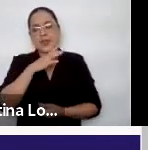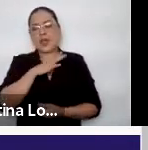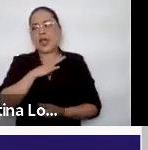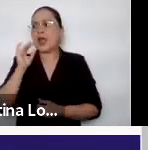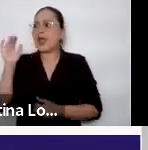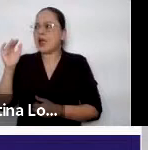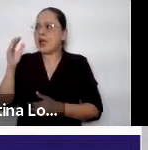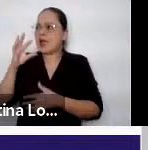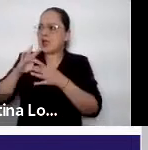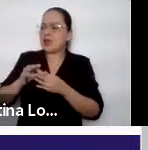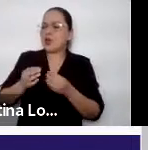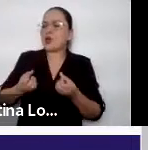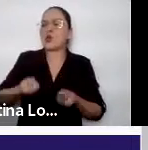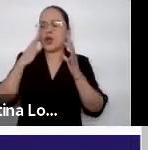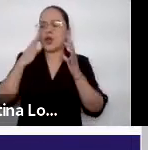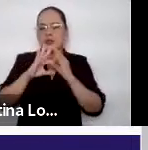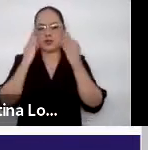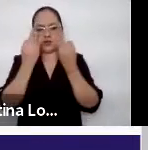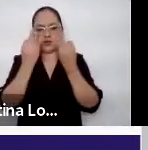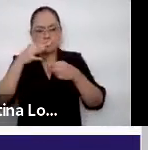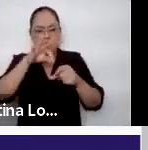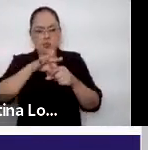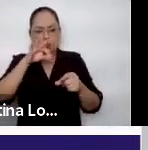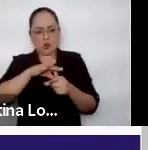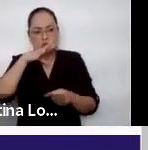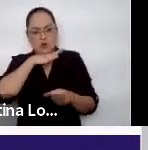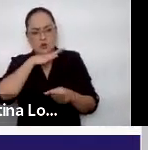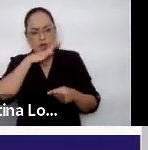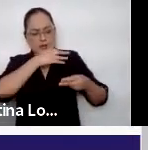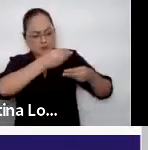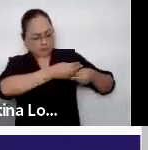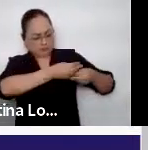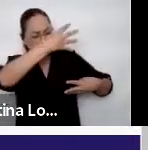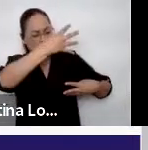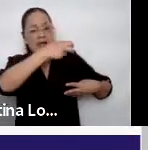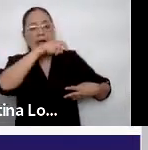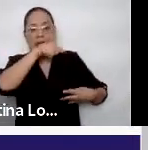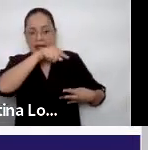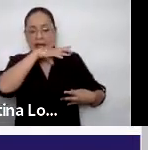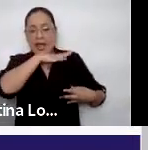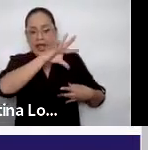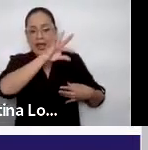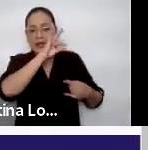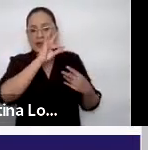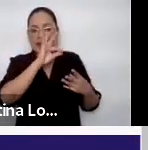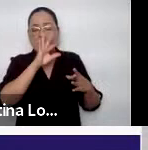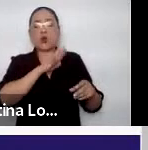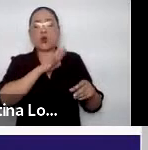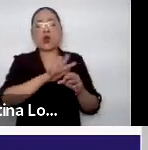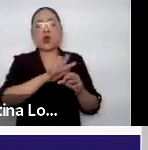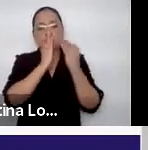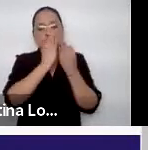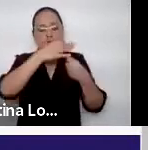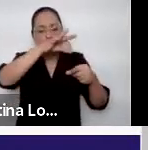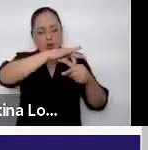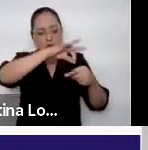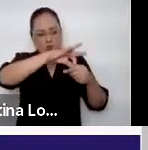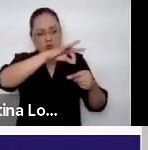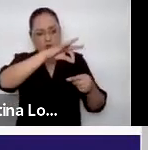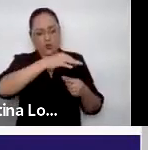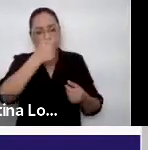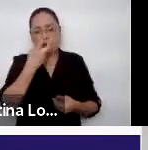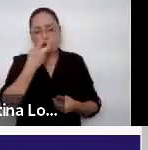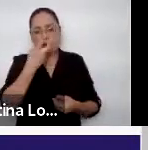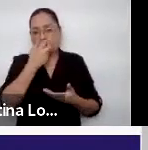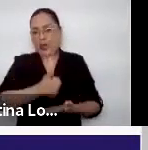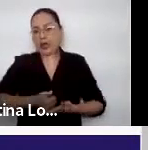tipos de votos hay, etcétera? Bueno, aquí tenemos un conjunto de elementos para que nos pueda ser de utilidad